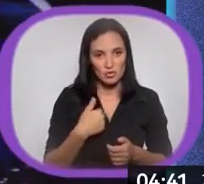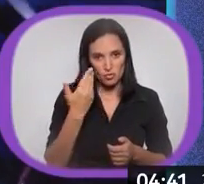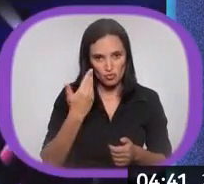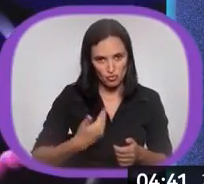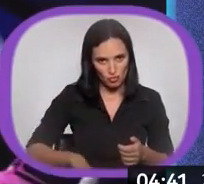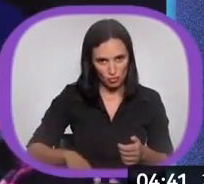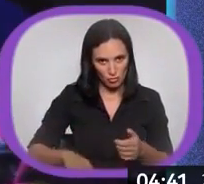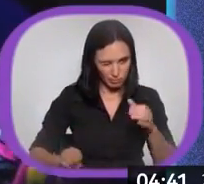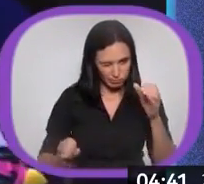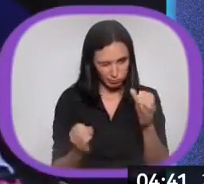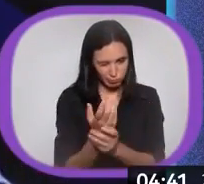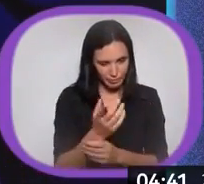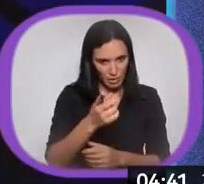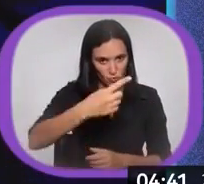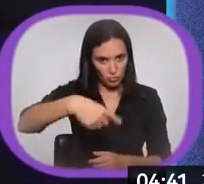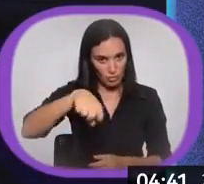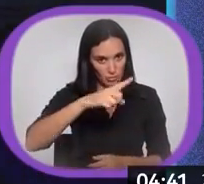Yo soy su creador.